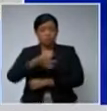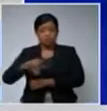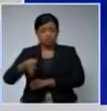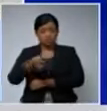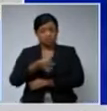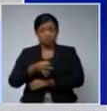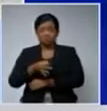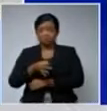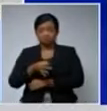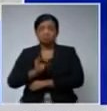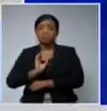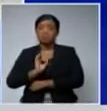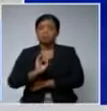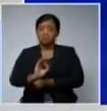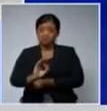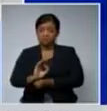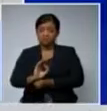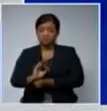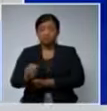que aportan el